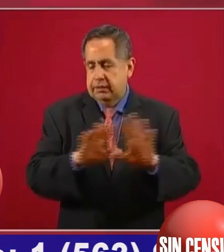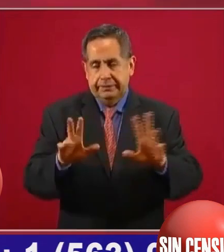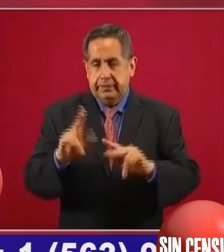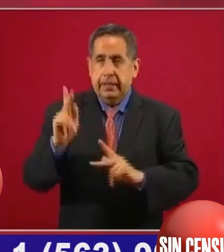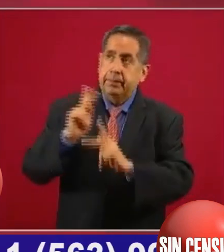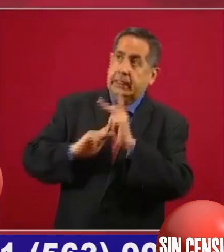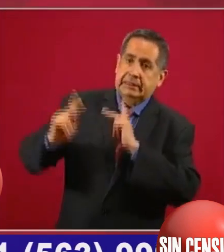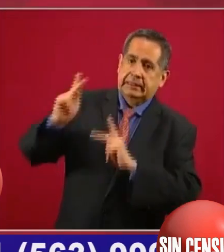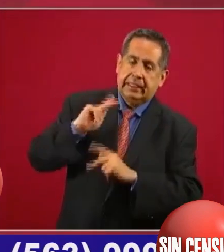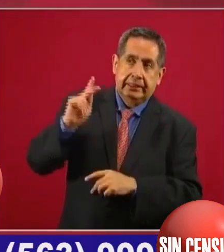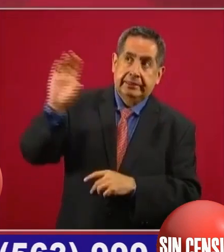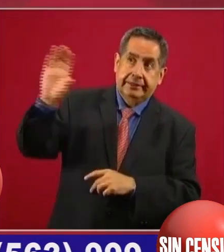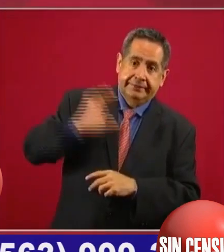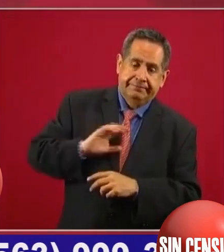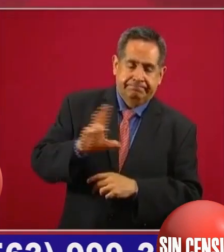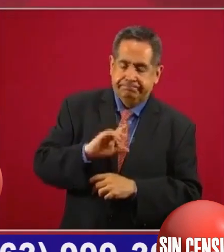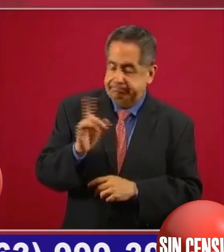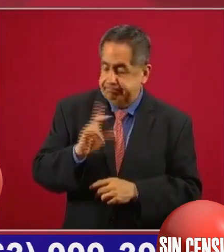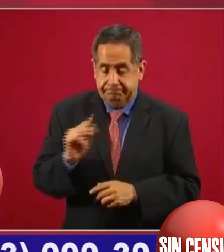porque